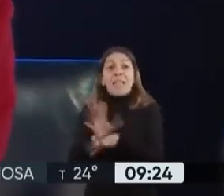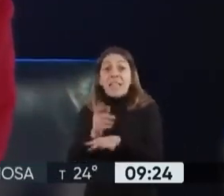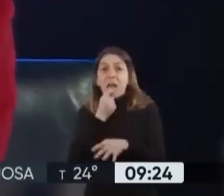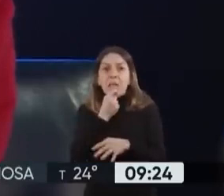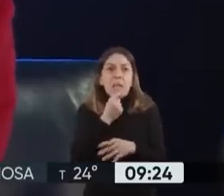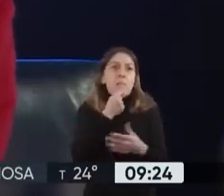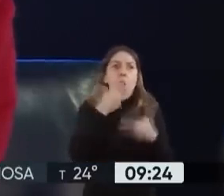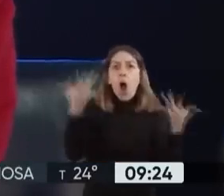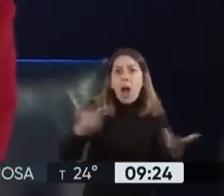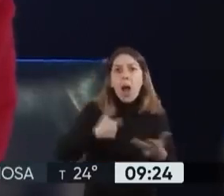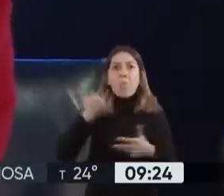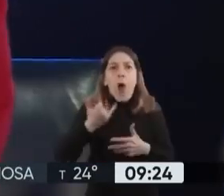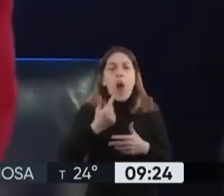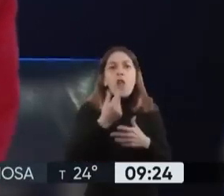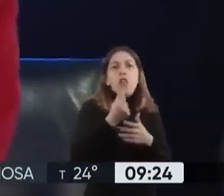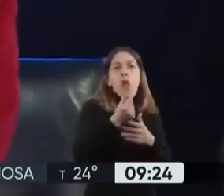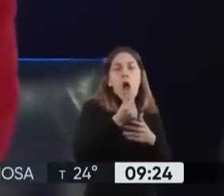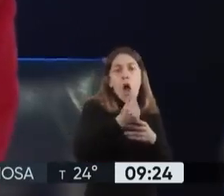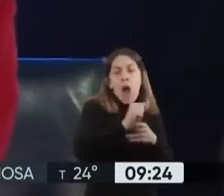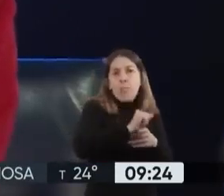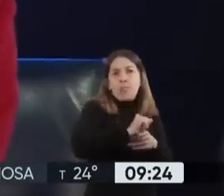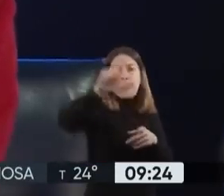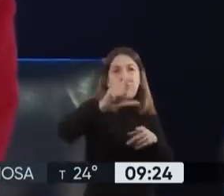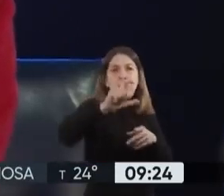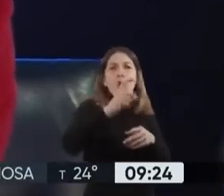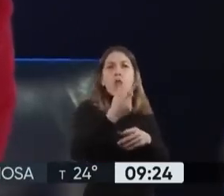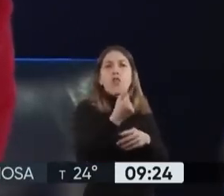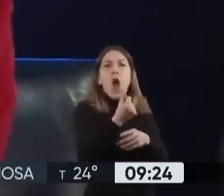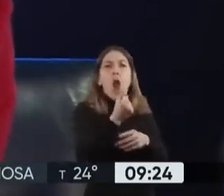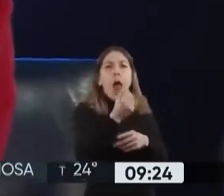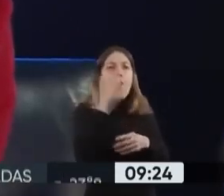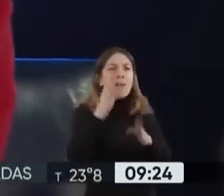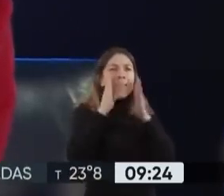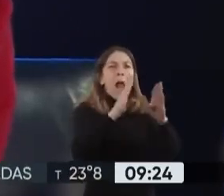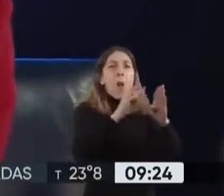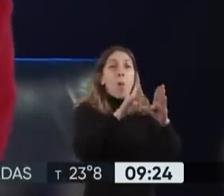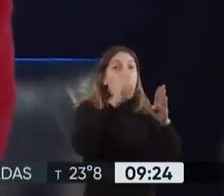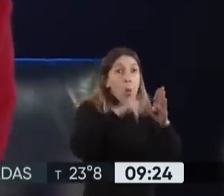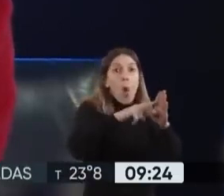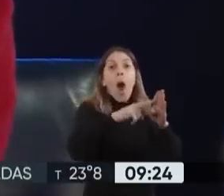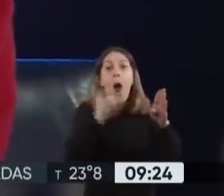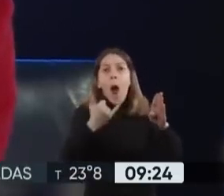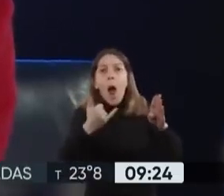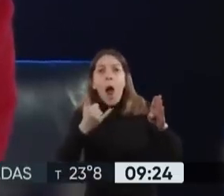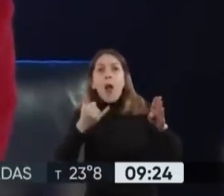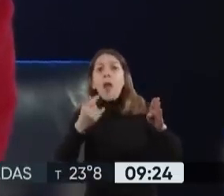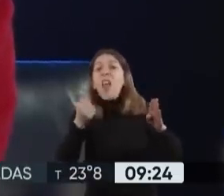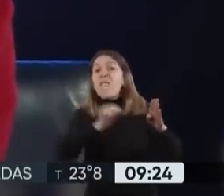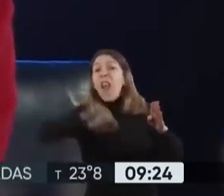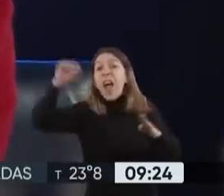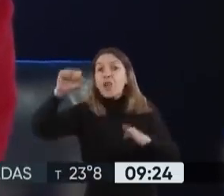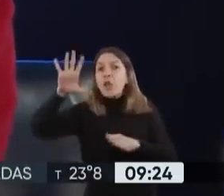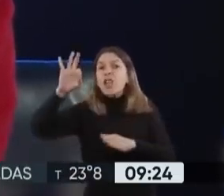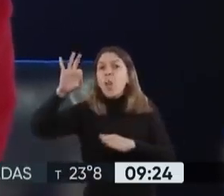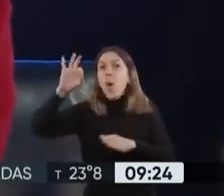y se llevaba a ese dólar blue porque se lo creía que era la referencia y eso generó un aumento del 50 por ciento de inflación en este